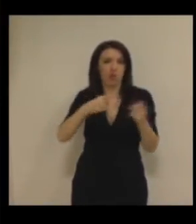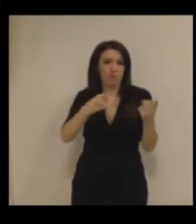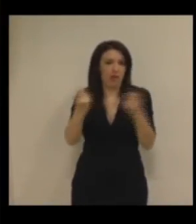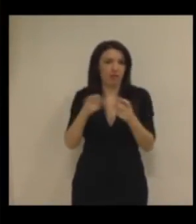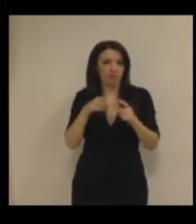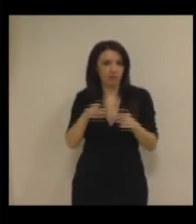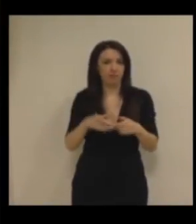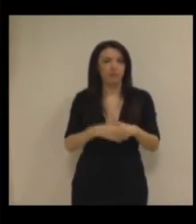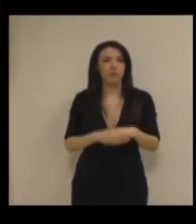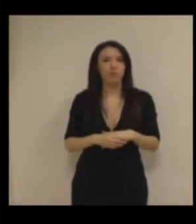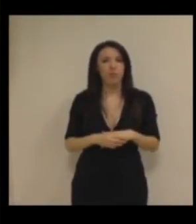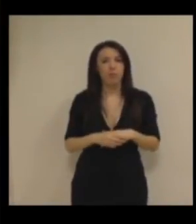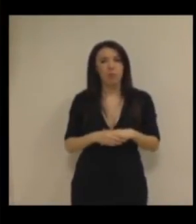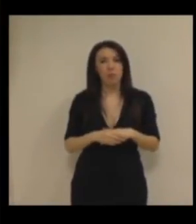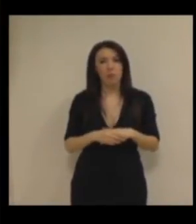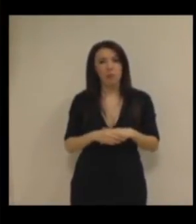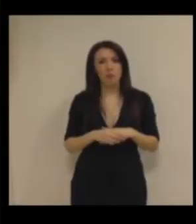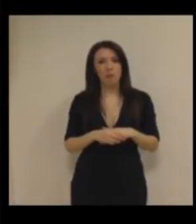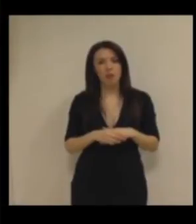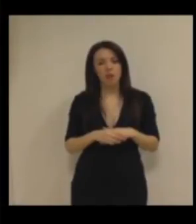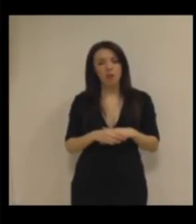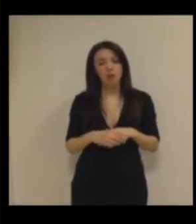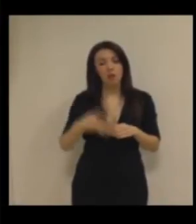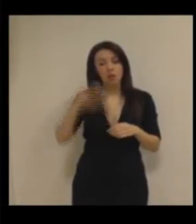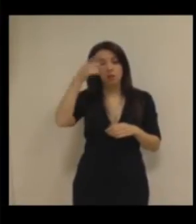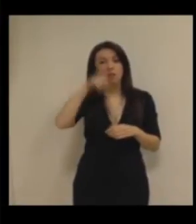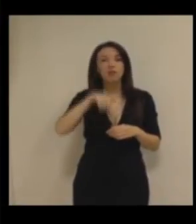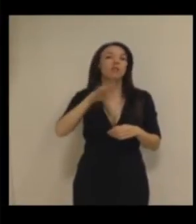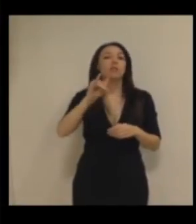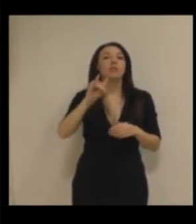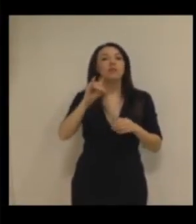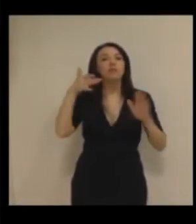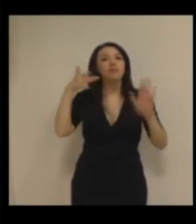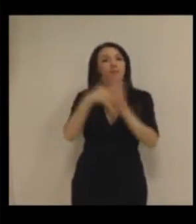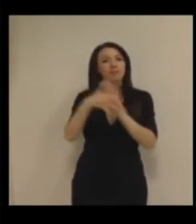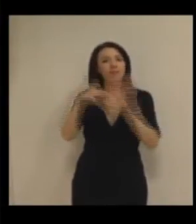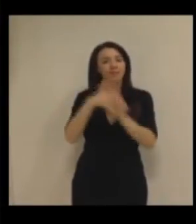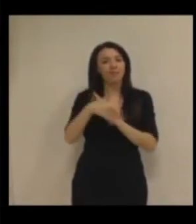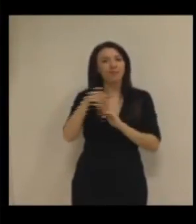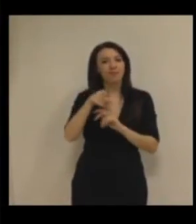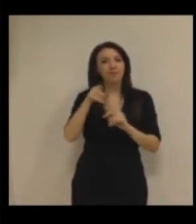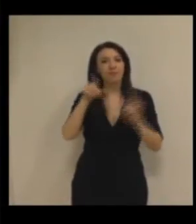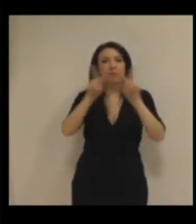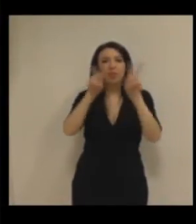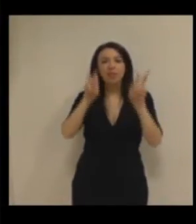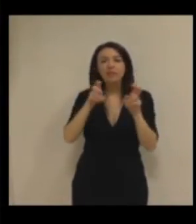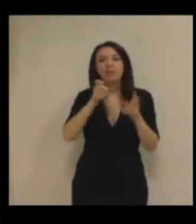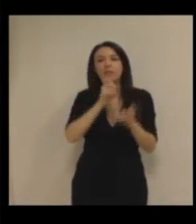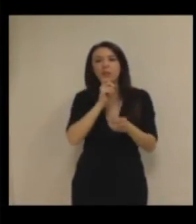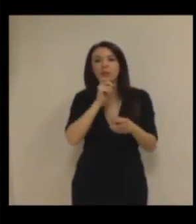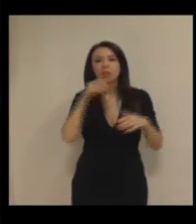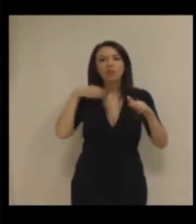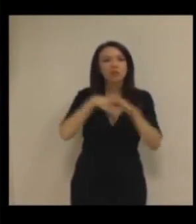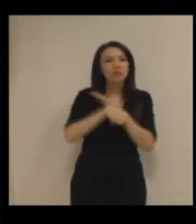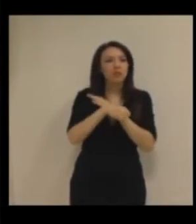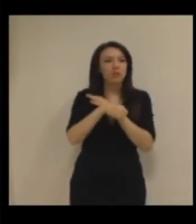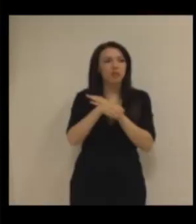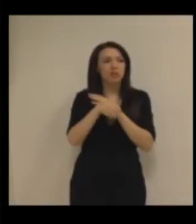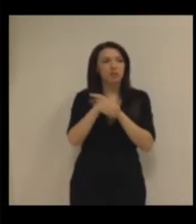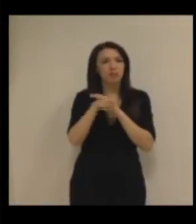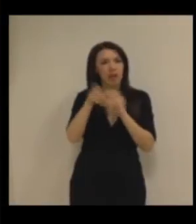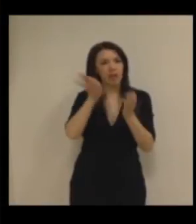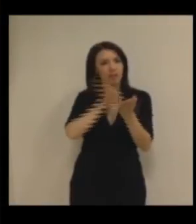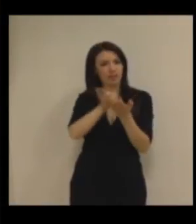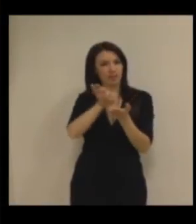resolver. Y otro aparte, tenemos una explicación de temas de cómo acceder a